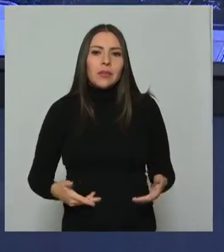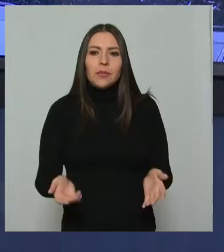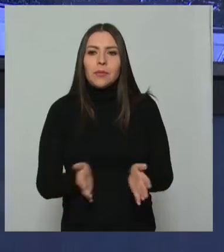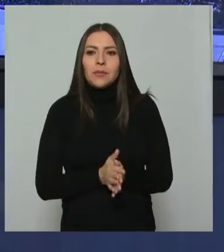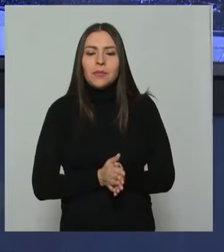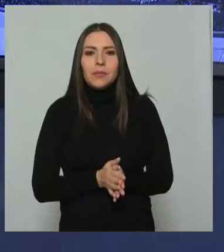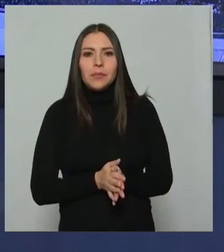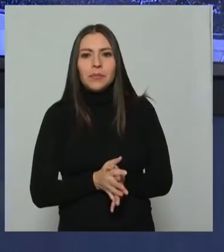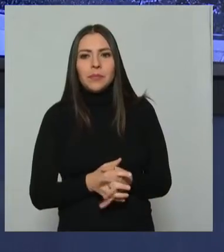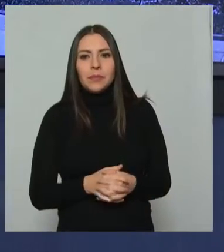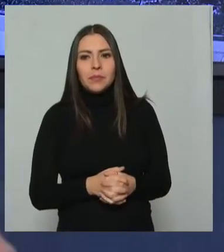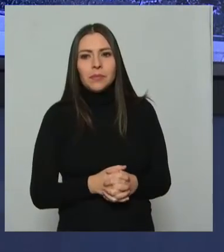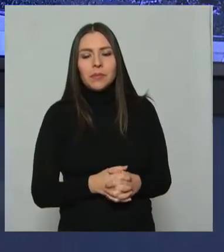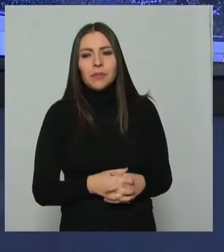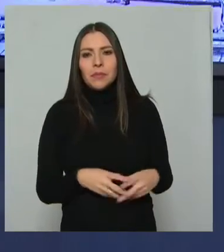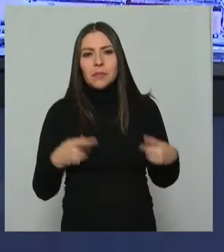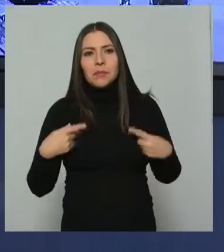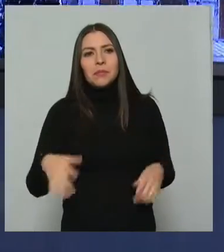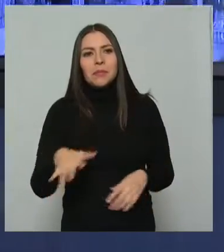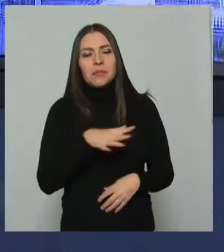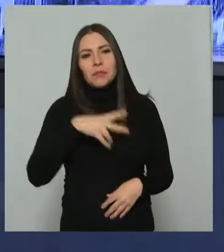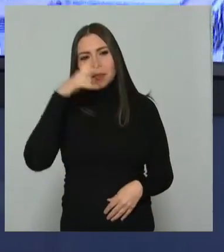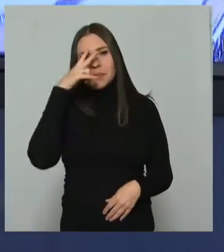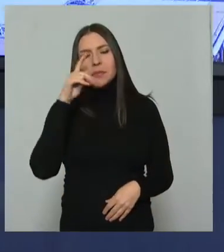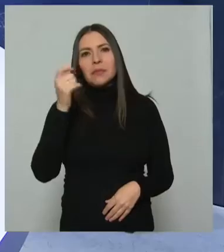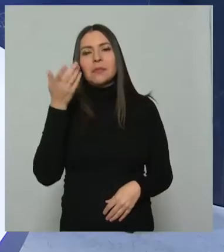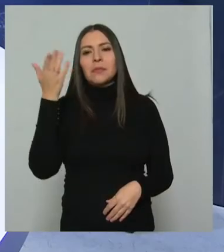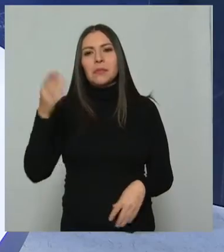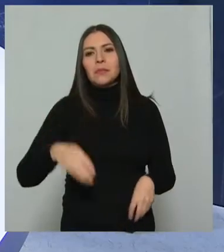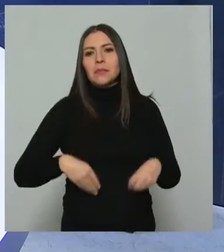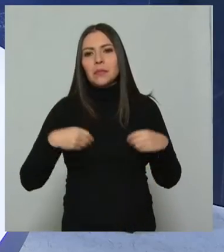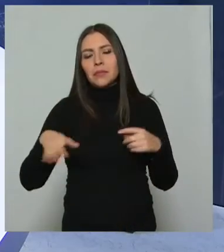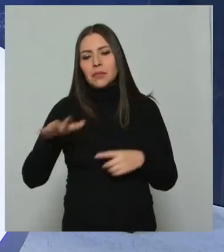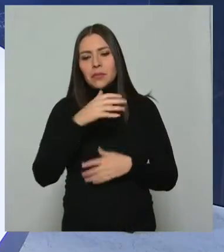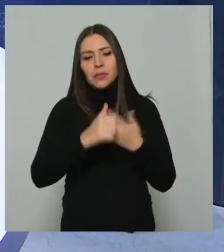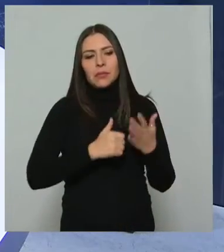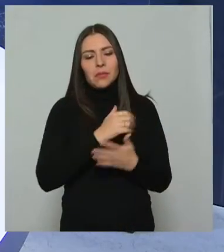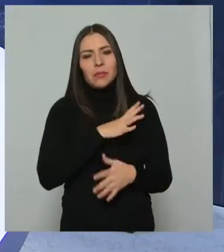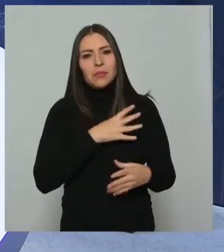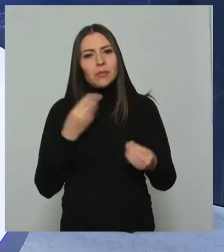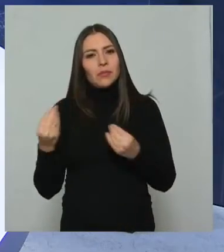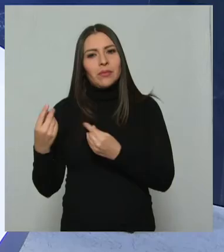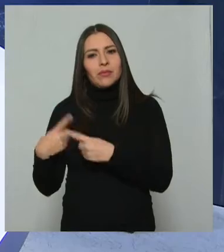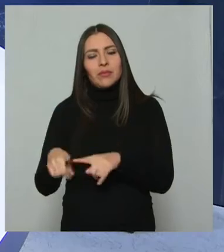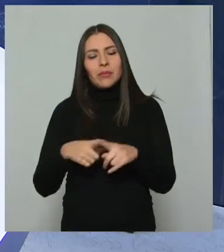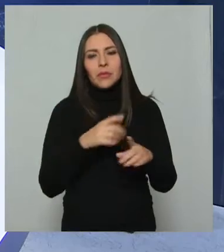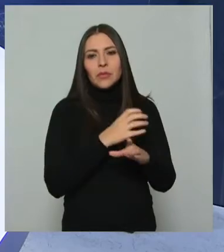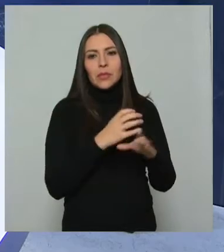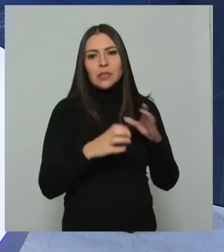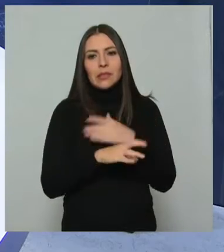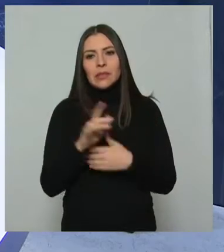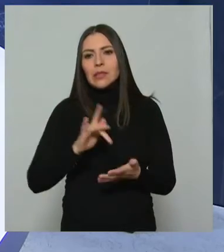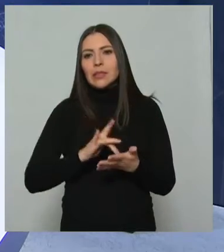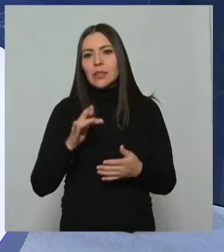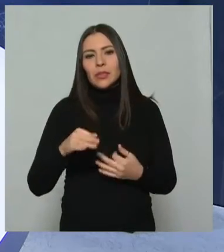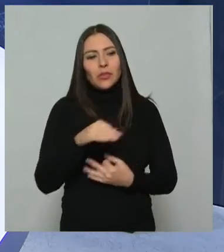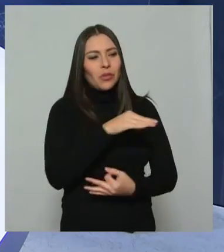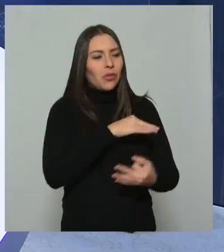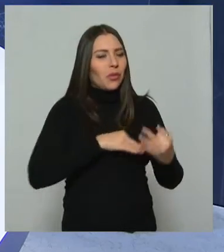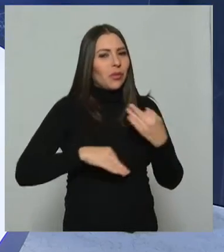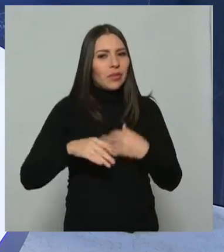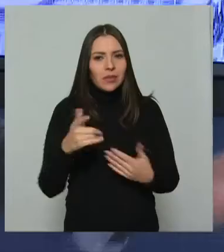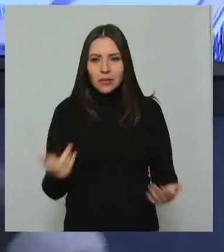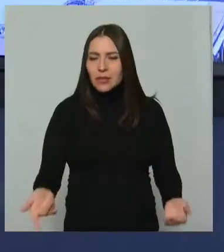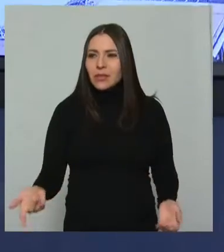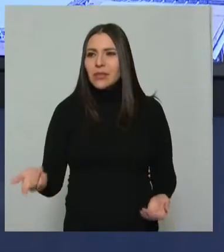Es nuestra sociedad mexicana. Esta ciudad tiene todo y tiene muchas cosas gratis. Por favor, no sean zánganos,